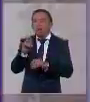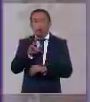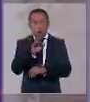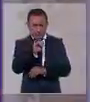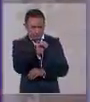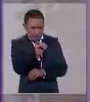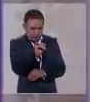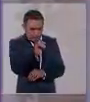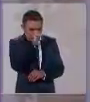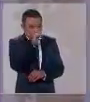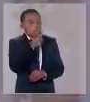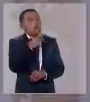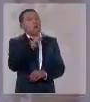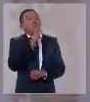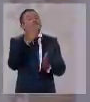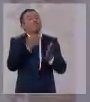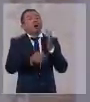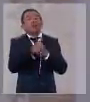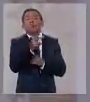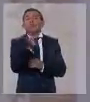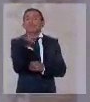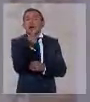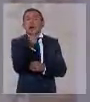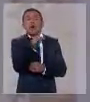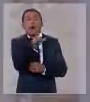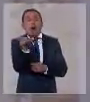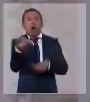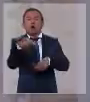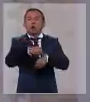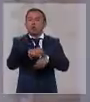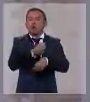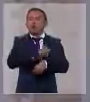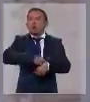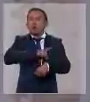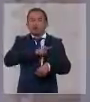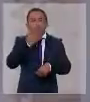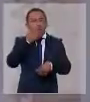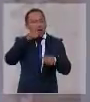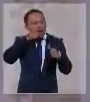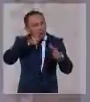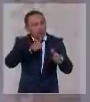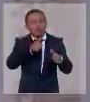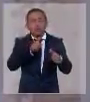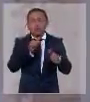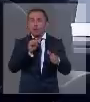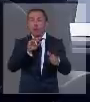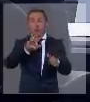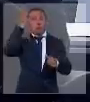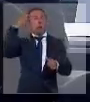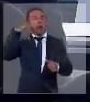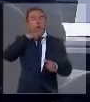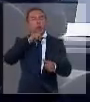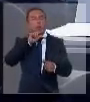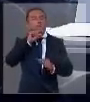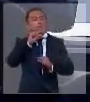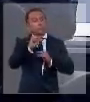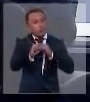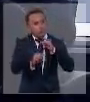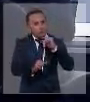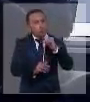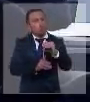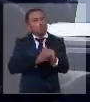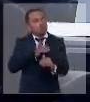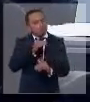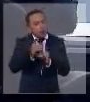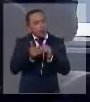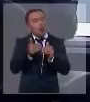a la salud y lo vamos a lograr. Nada más que es un proceso. Primero vamos a ordenar. Mira, otro